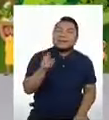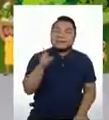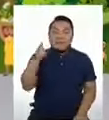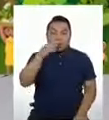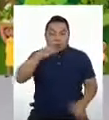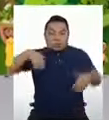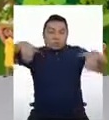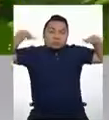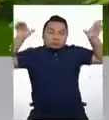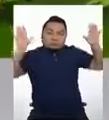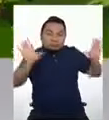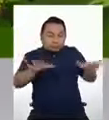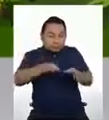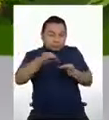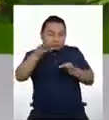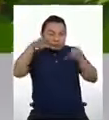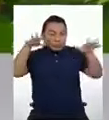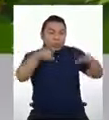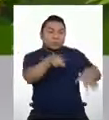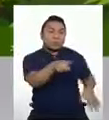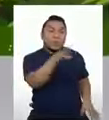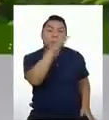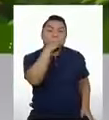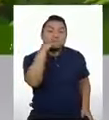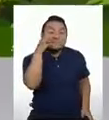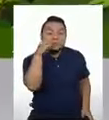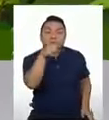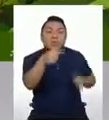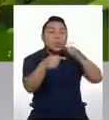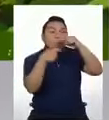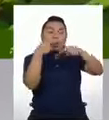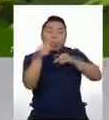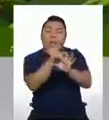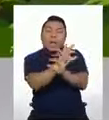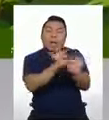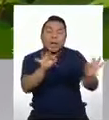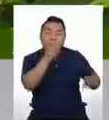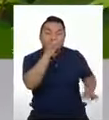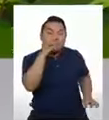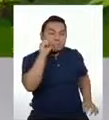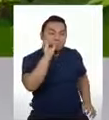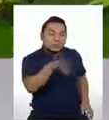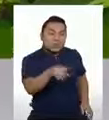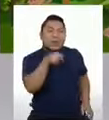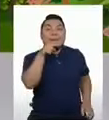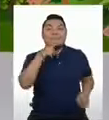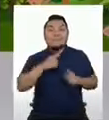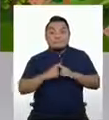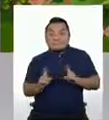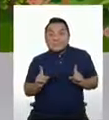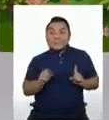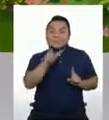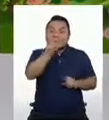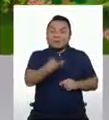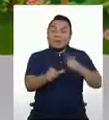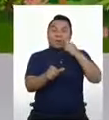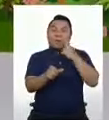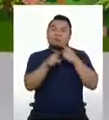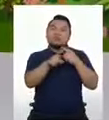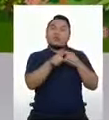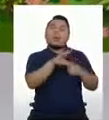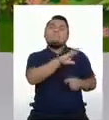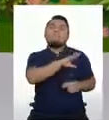guardián le pidió que mantuviese el secreto y no le contara a nadie sobre esto. Pero el problema fue que un mal